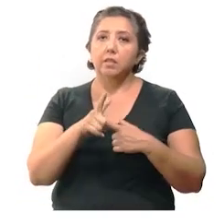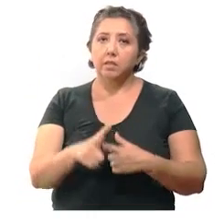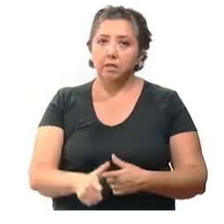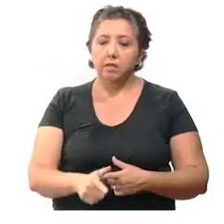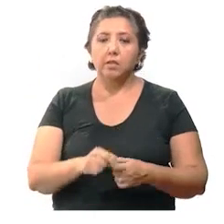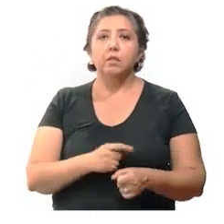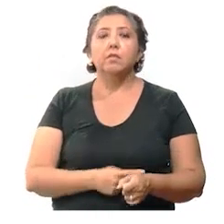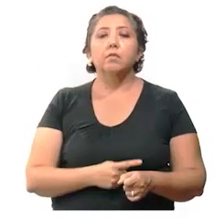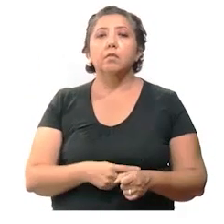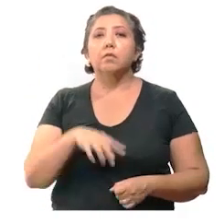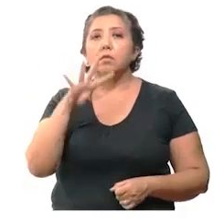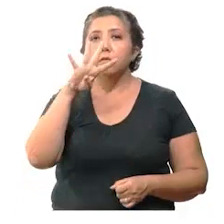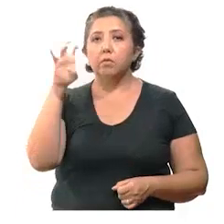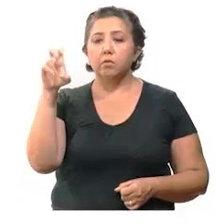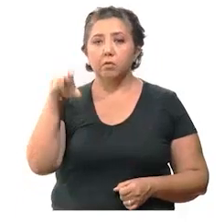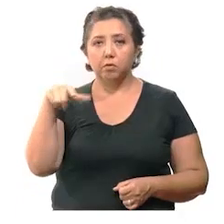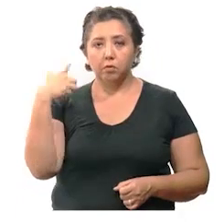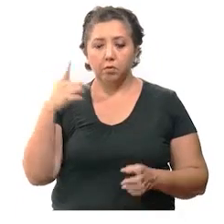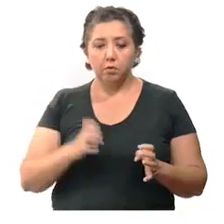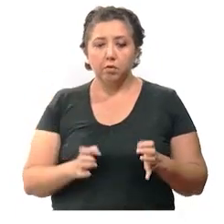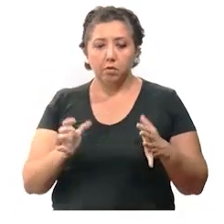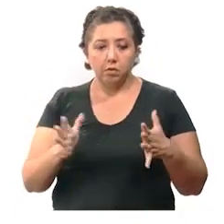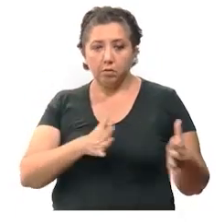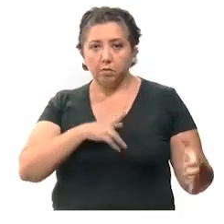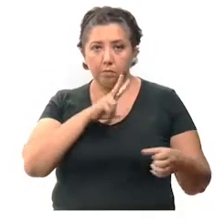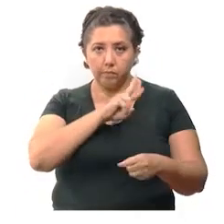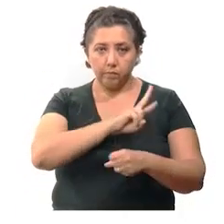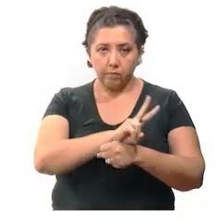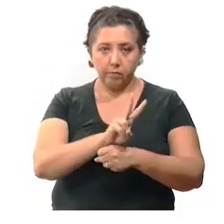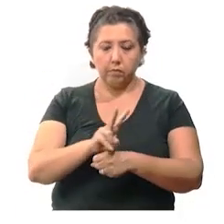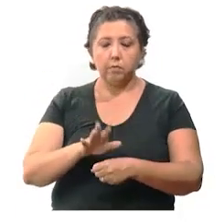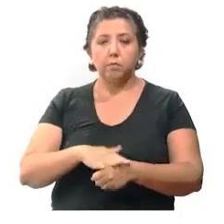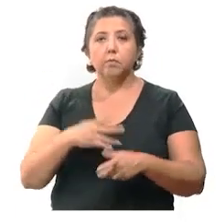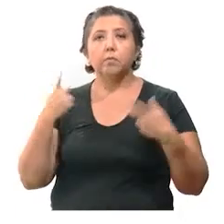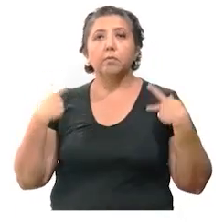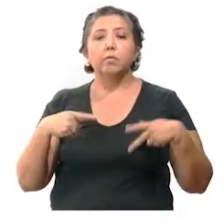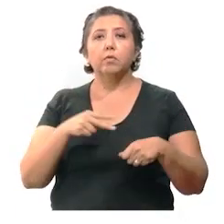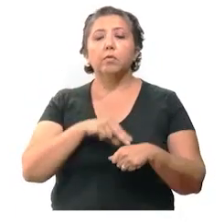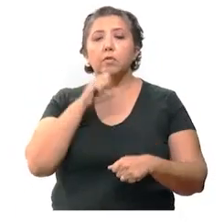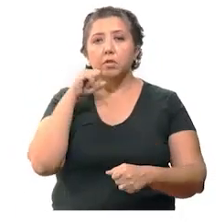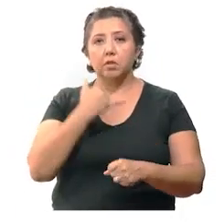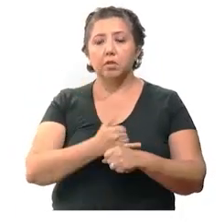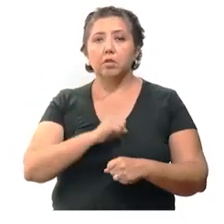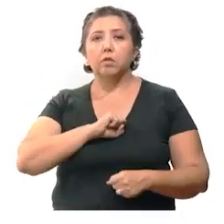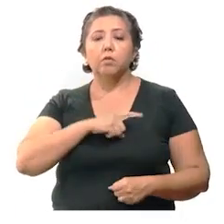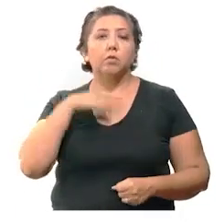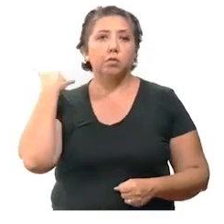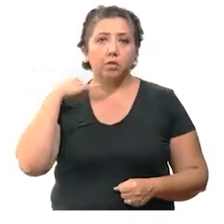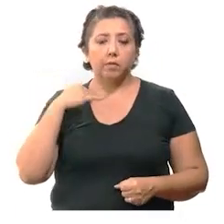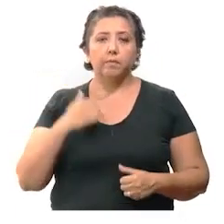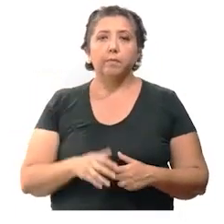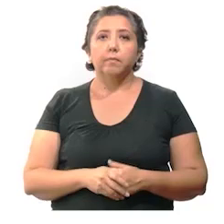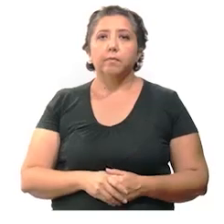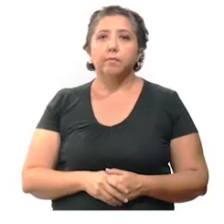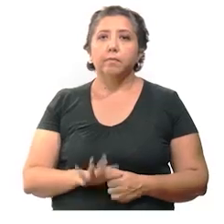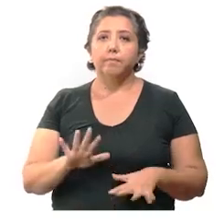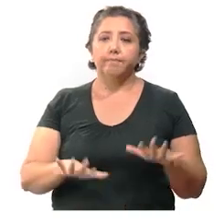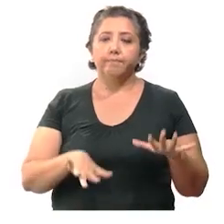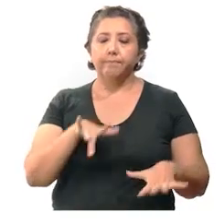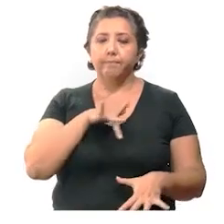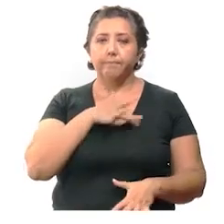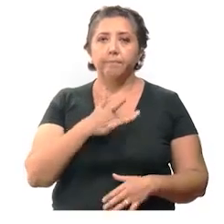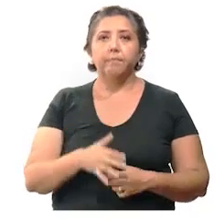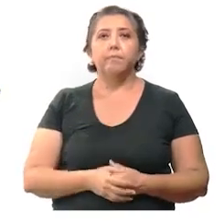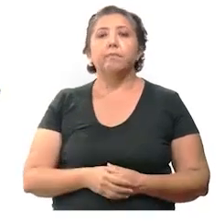casos activos, 412 están estables, aislados, monitoreados por personal médico de los servicios de salud de Yucatán.